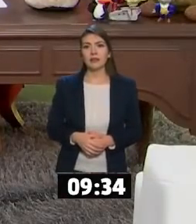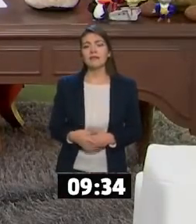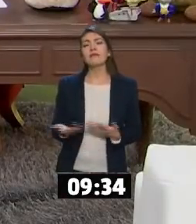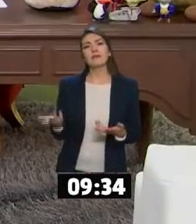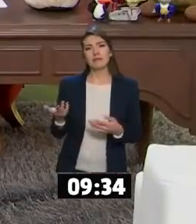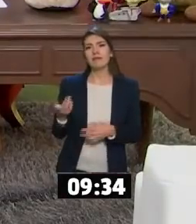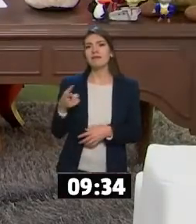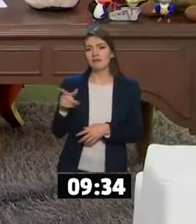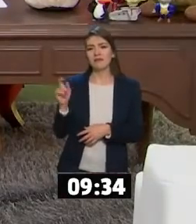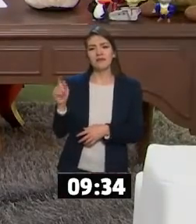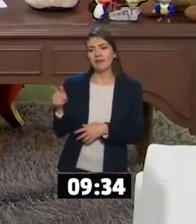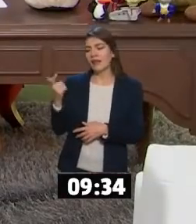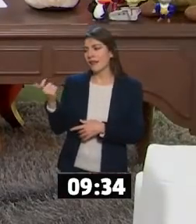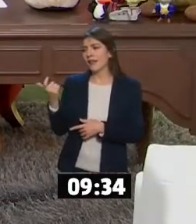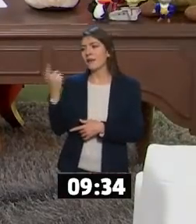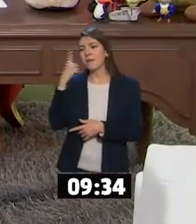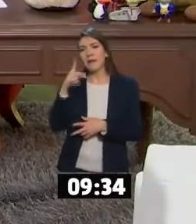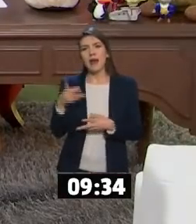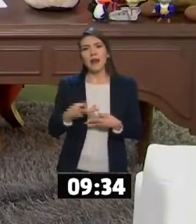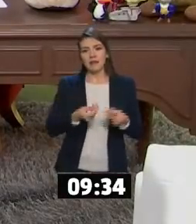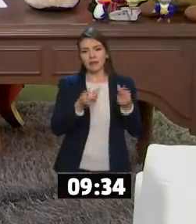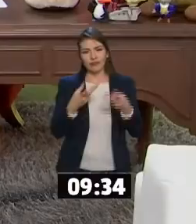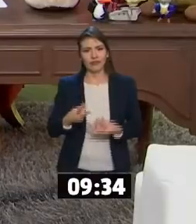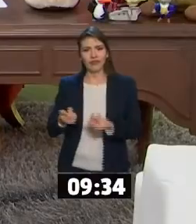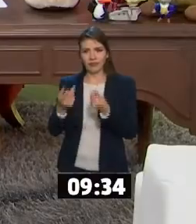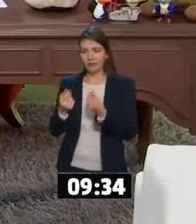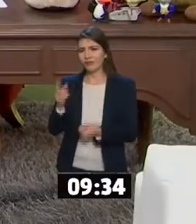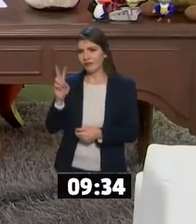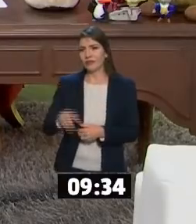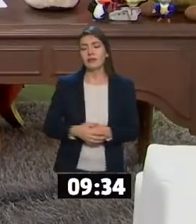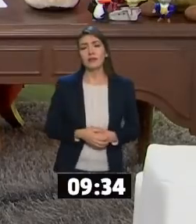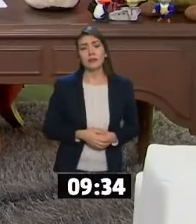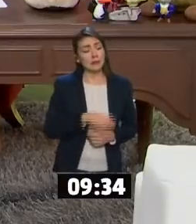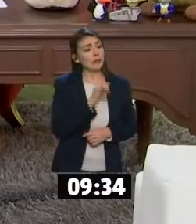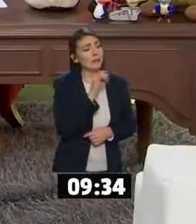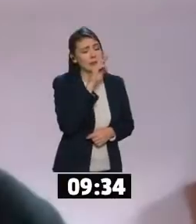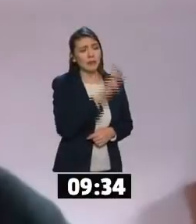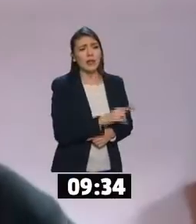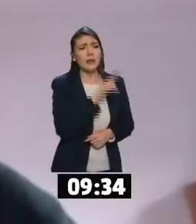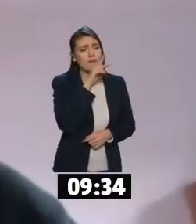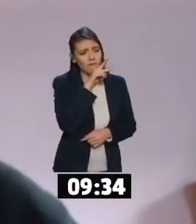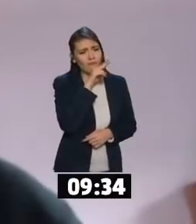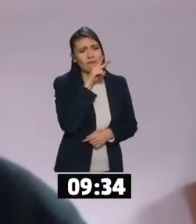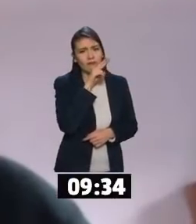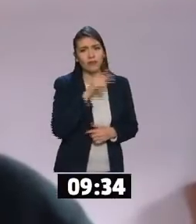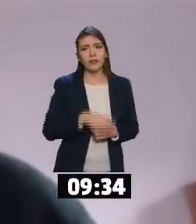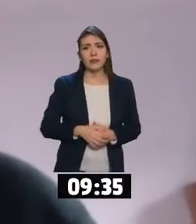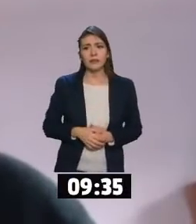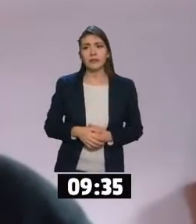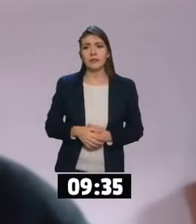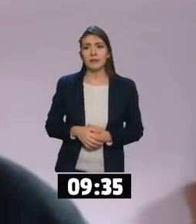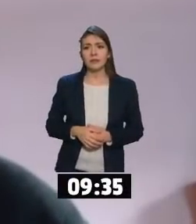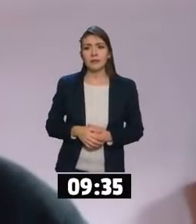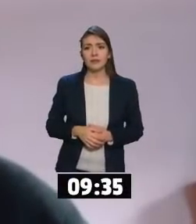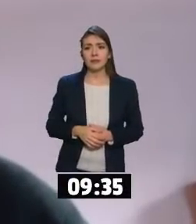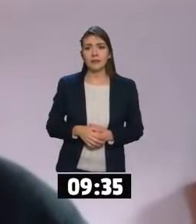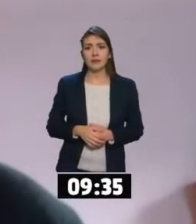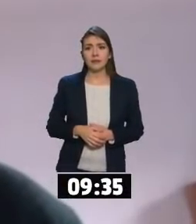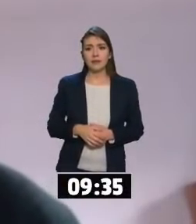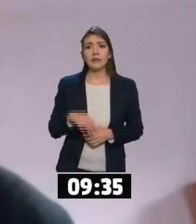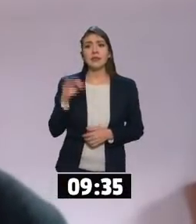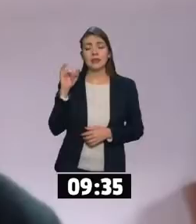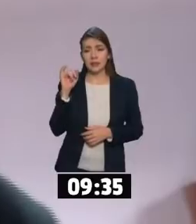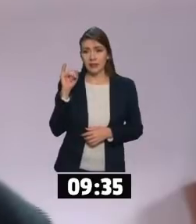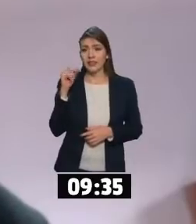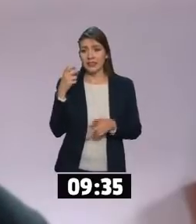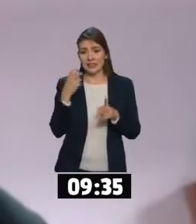qué preocupación, qué Sí. preocupación, Tomás. Sí, no, yo la verdad es que me parece que este es el primero de 2 programas, pues esto da para mucho el